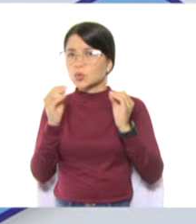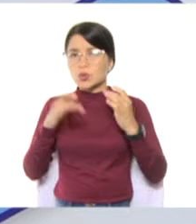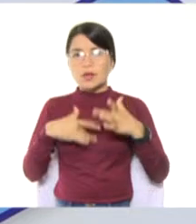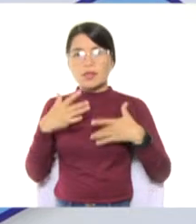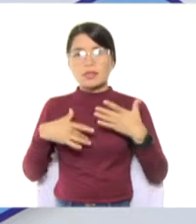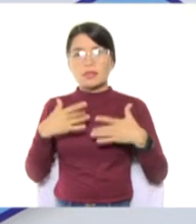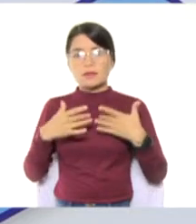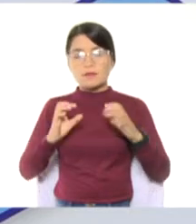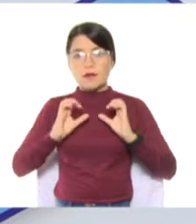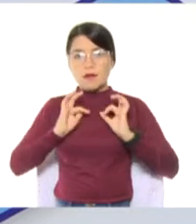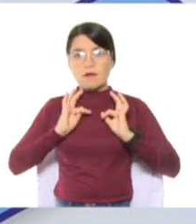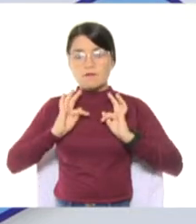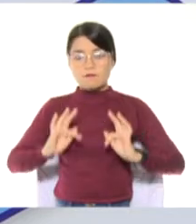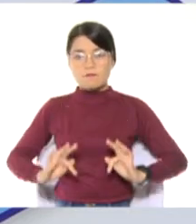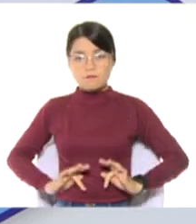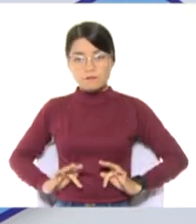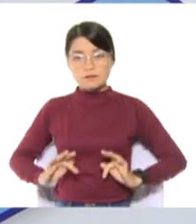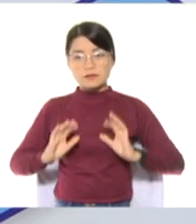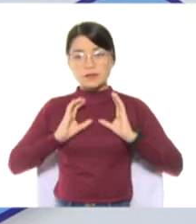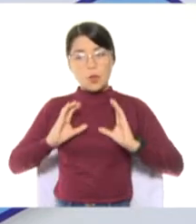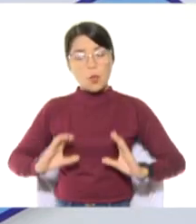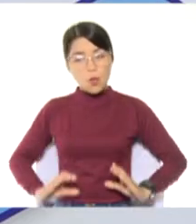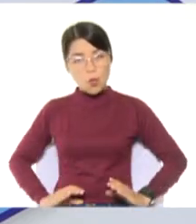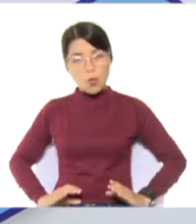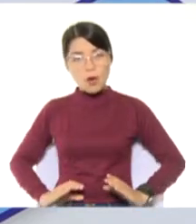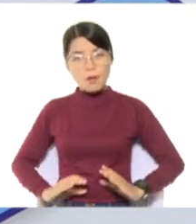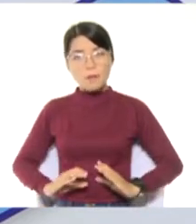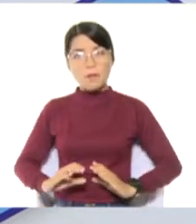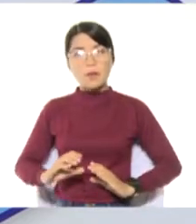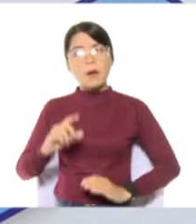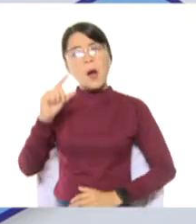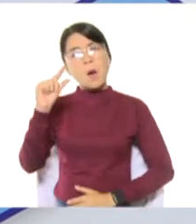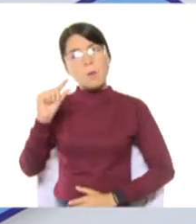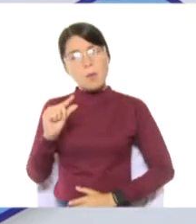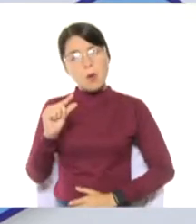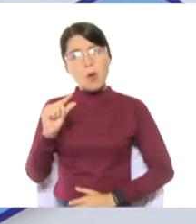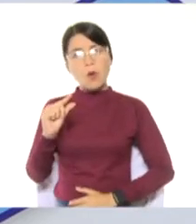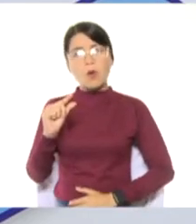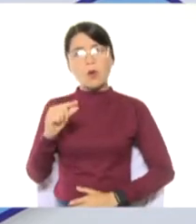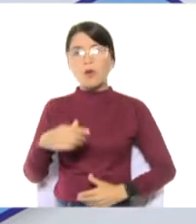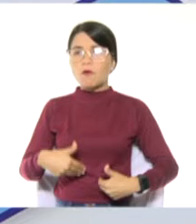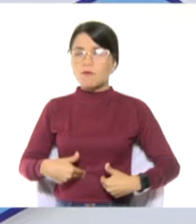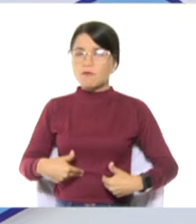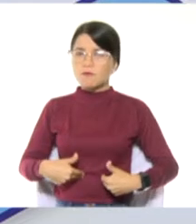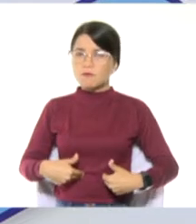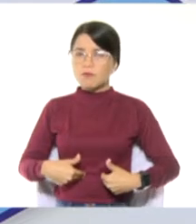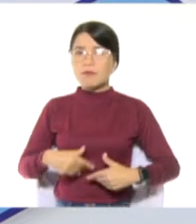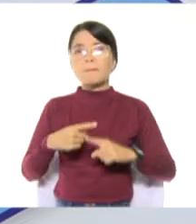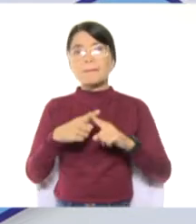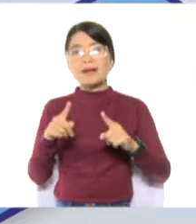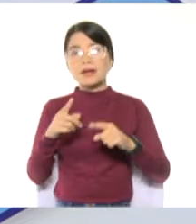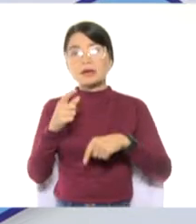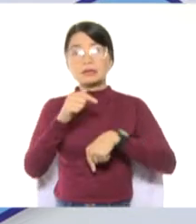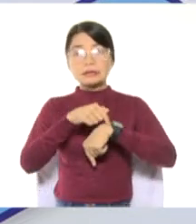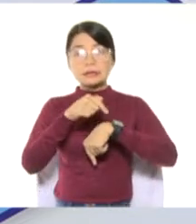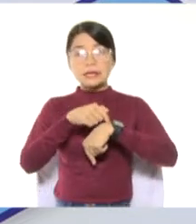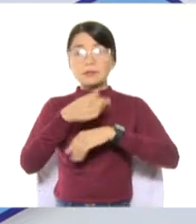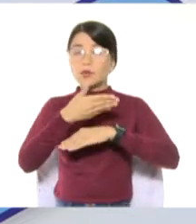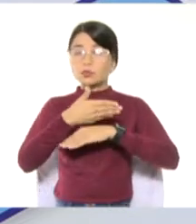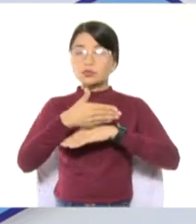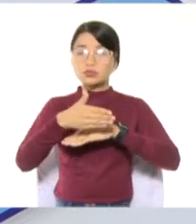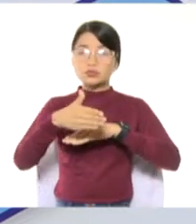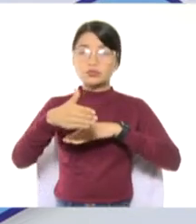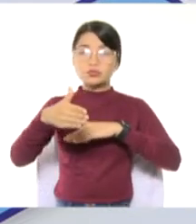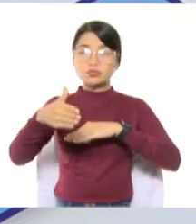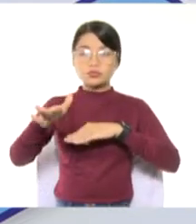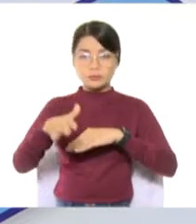baja intensidad y de larga duración, me va a permitir entrenar la resistencia. Ok, entonces ya entrenamos